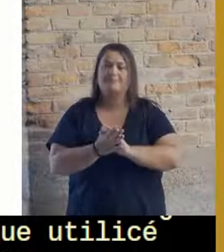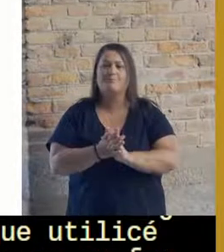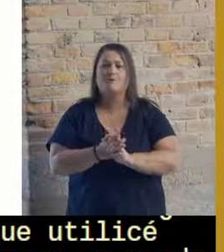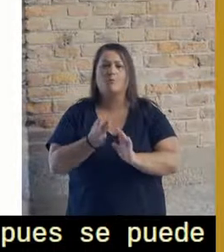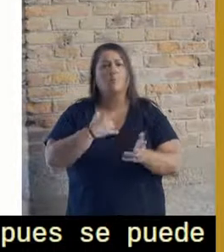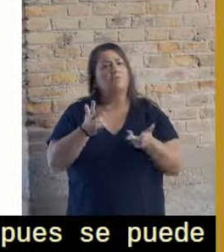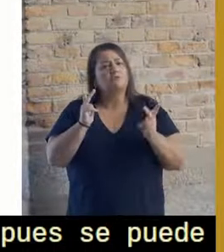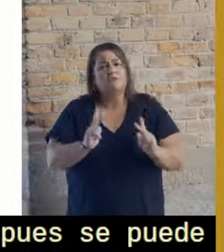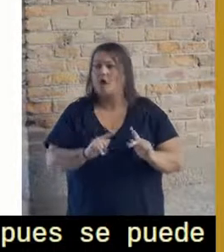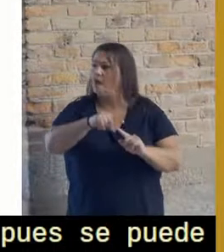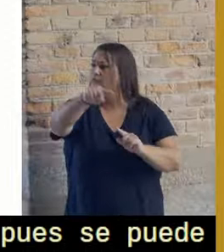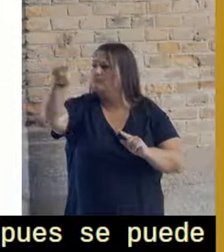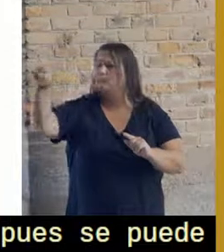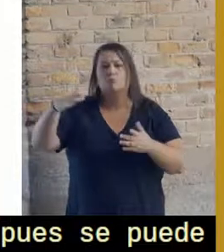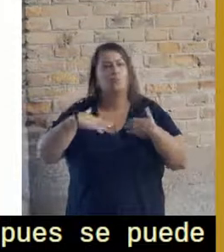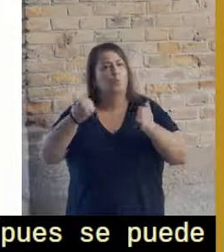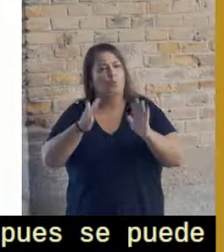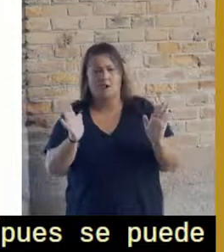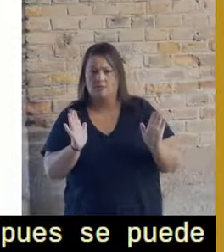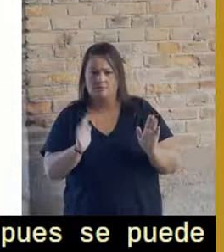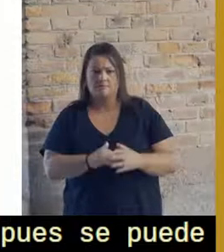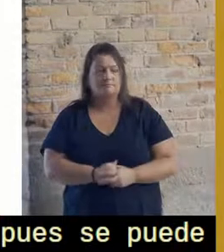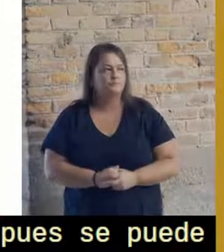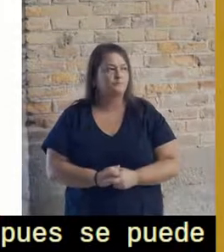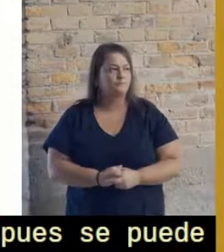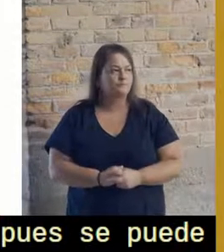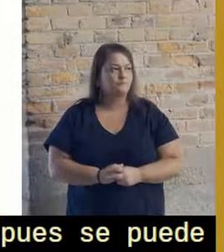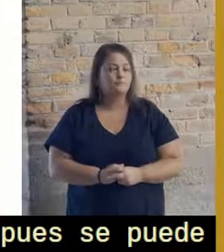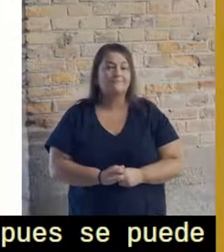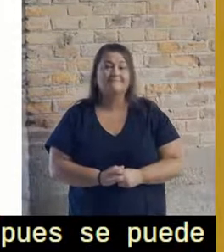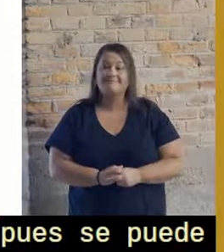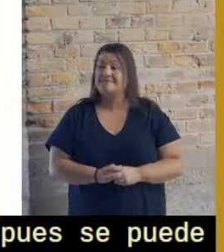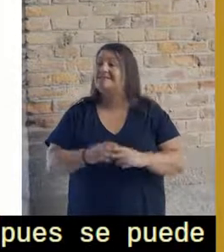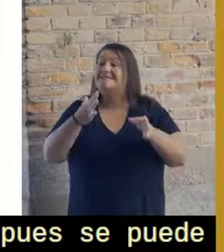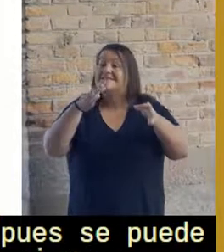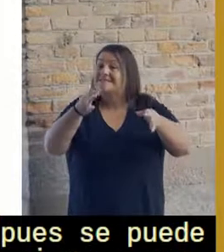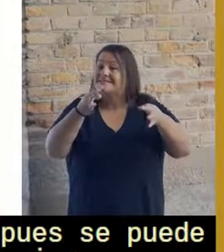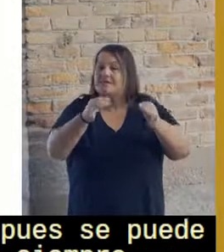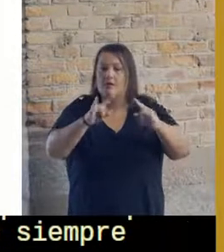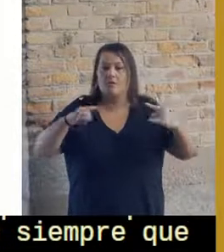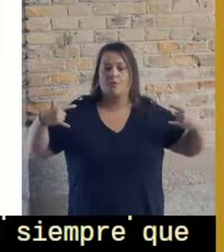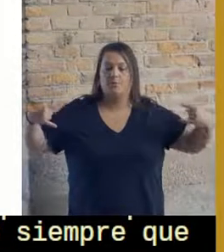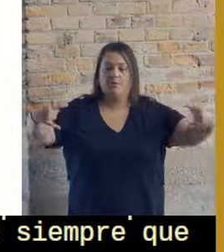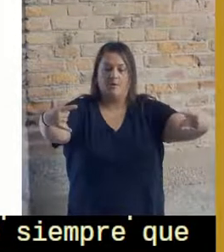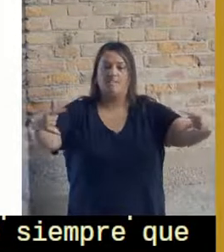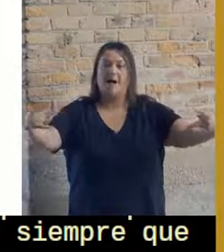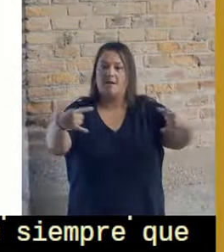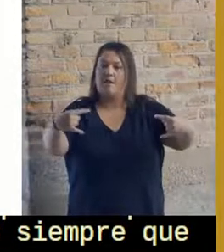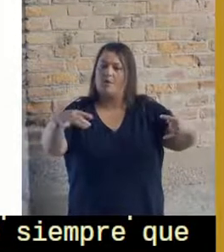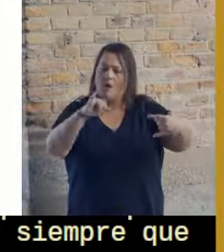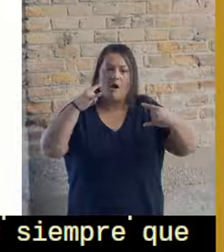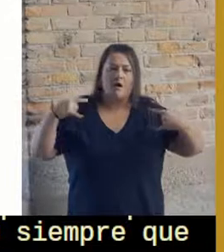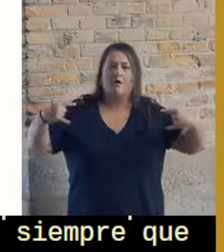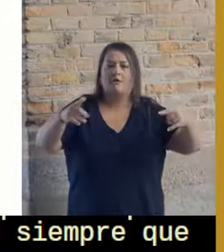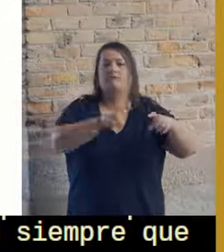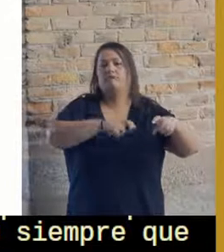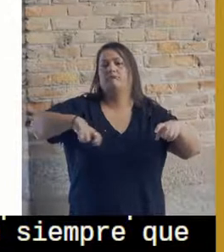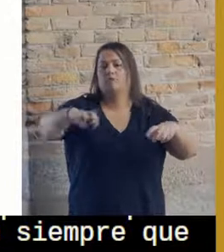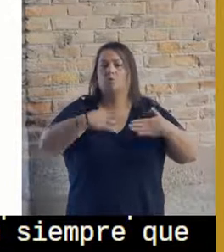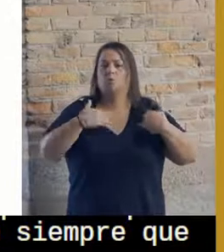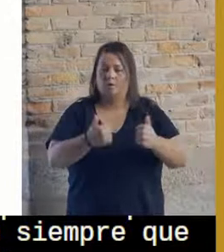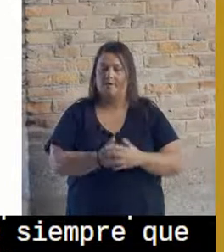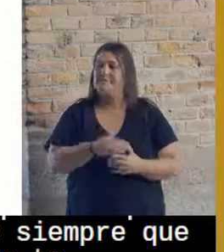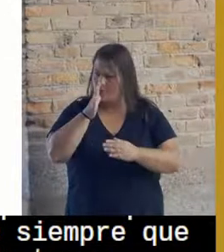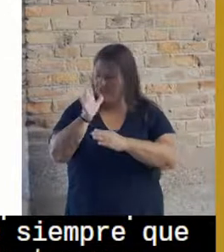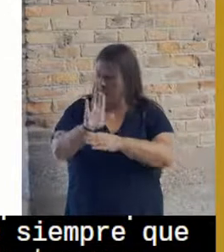puede sentar allí allí allí o allí o allí vale dentro que siempre que esté dentro de ese campo magnético ahora lo